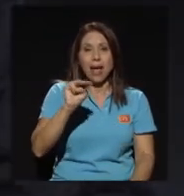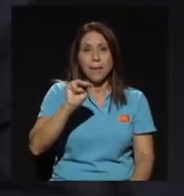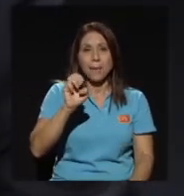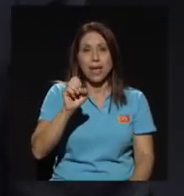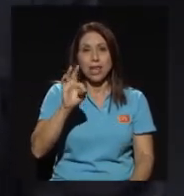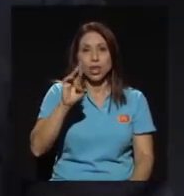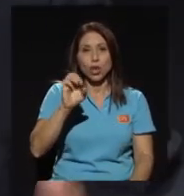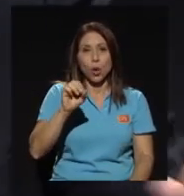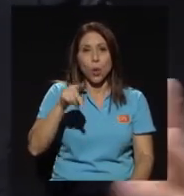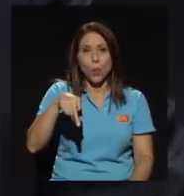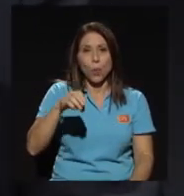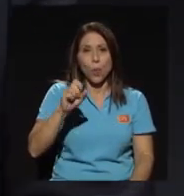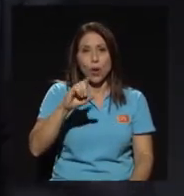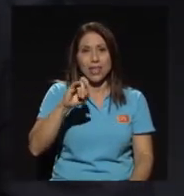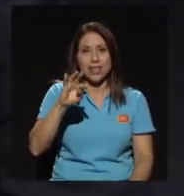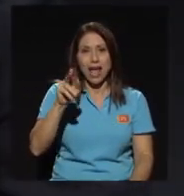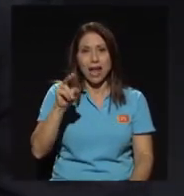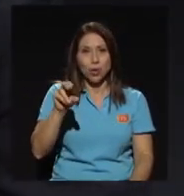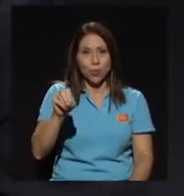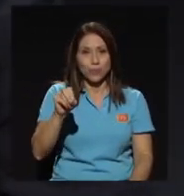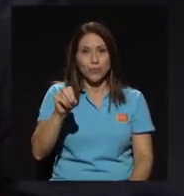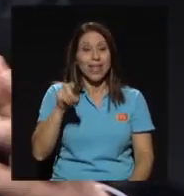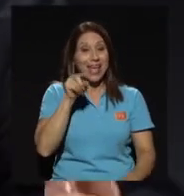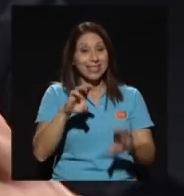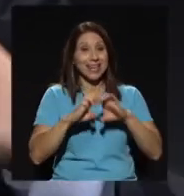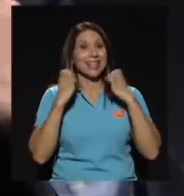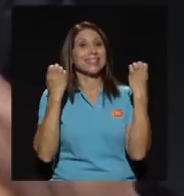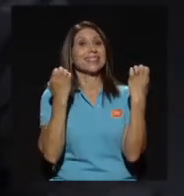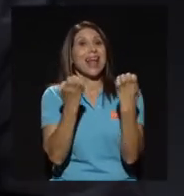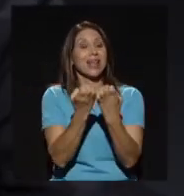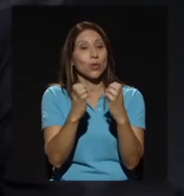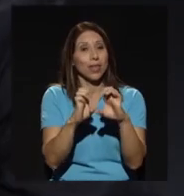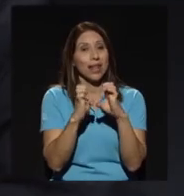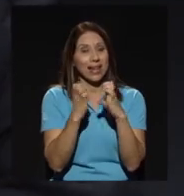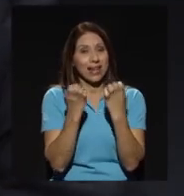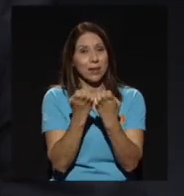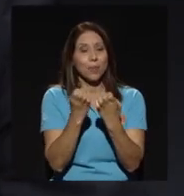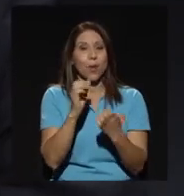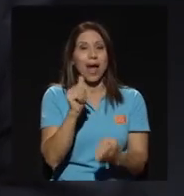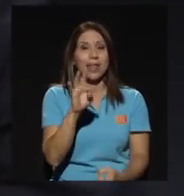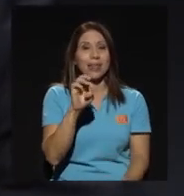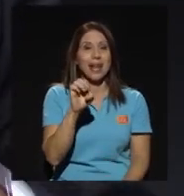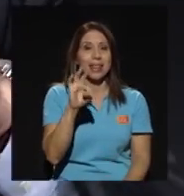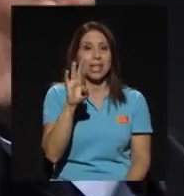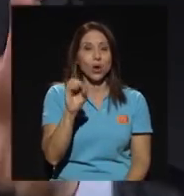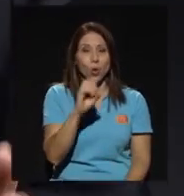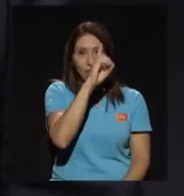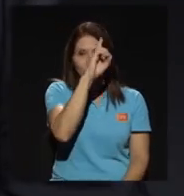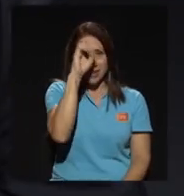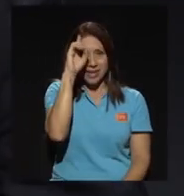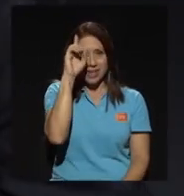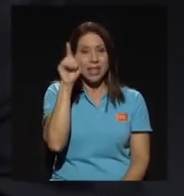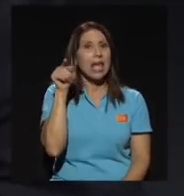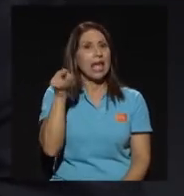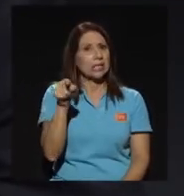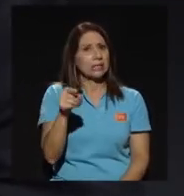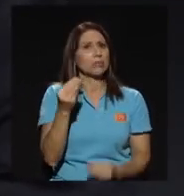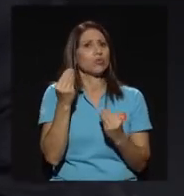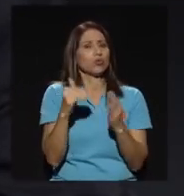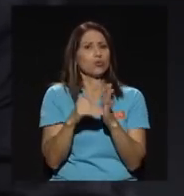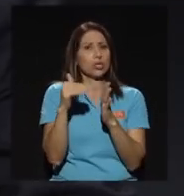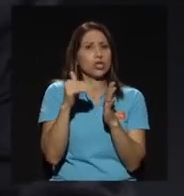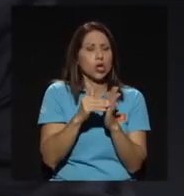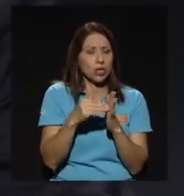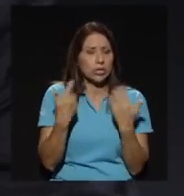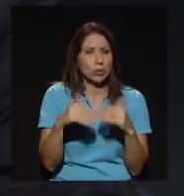atlético de madrid en madrid y es un grupo que está invirtiendo millones en eso y otros grupos entonces eso